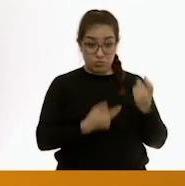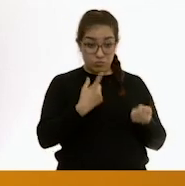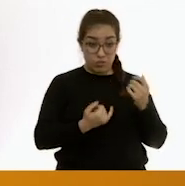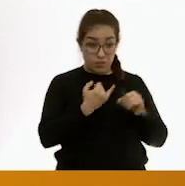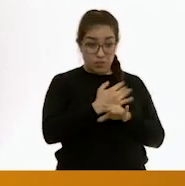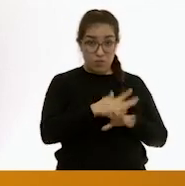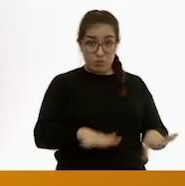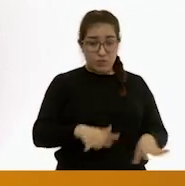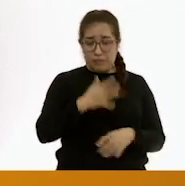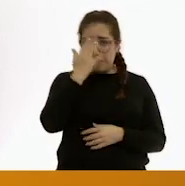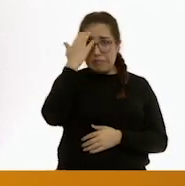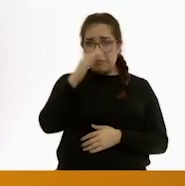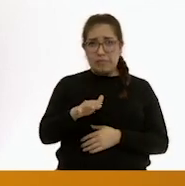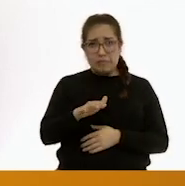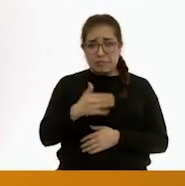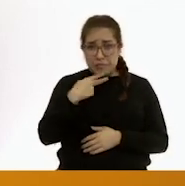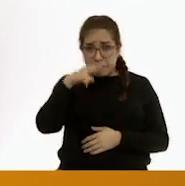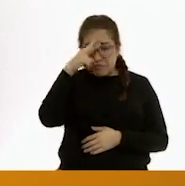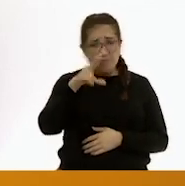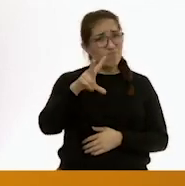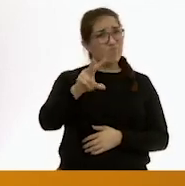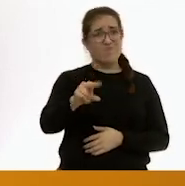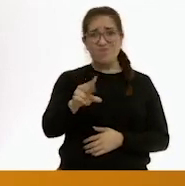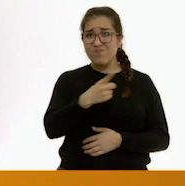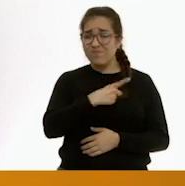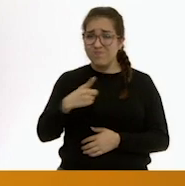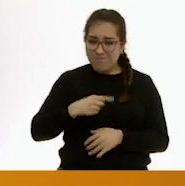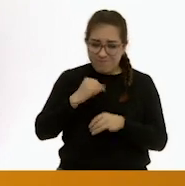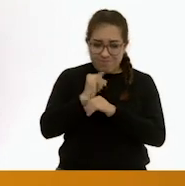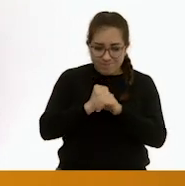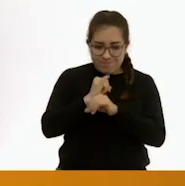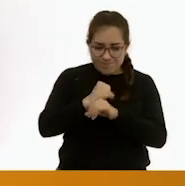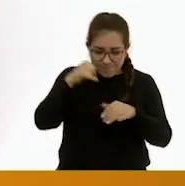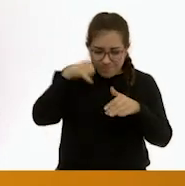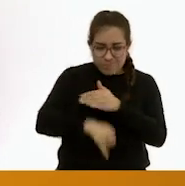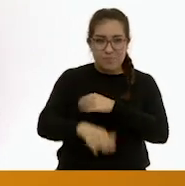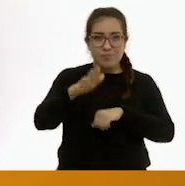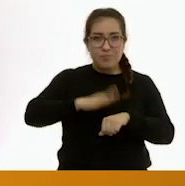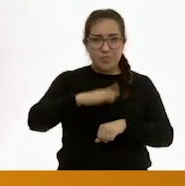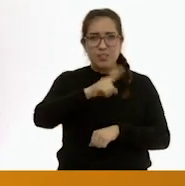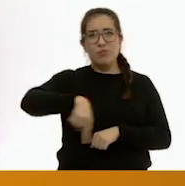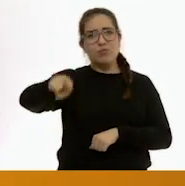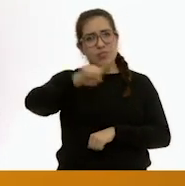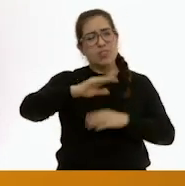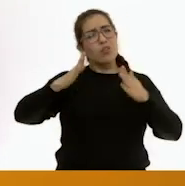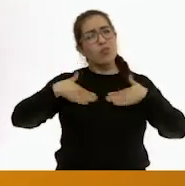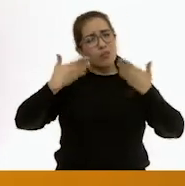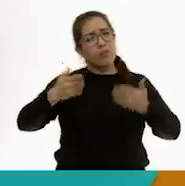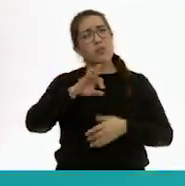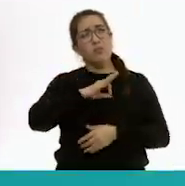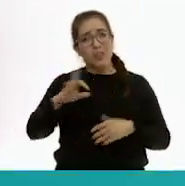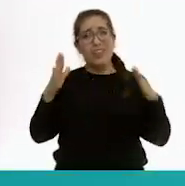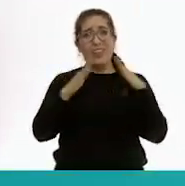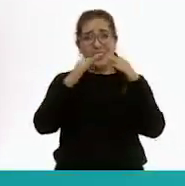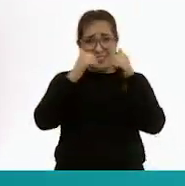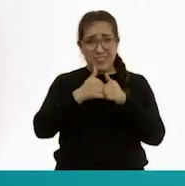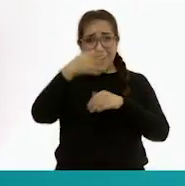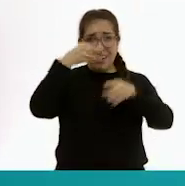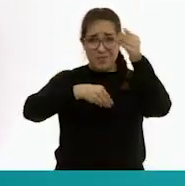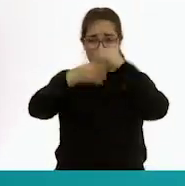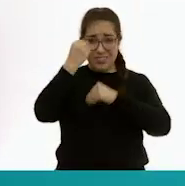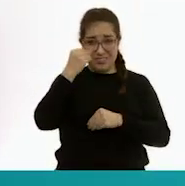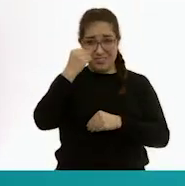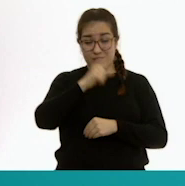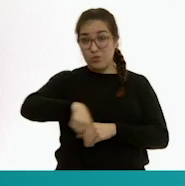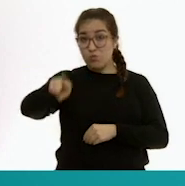el que vivimos, eso no podemos permitirlo. Y para ayudarles, por supuesto, pueden confiar en Aprende en Casa. Si